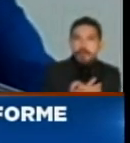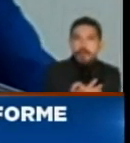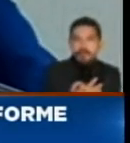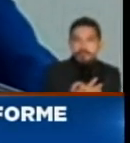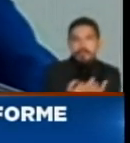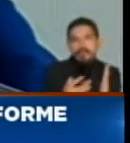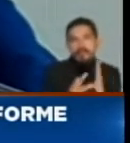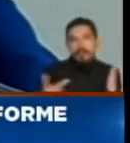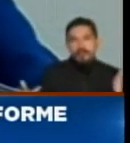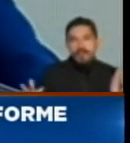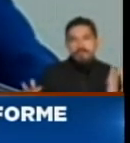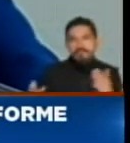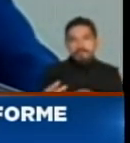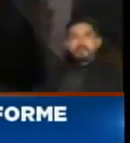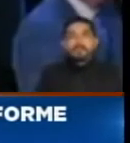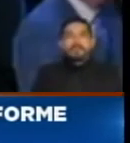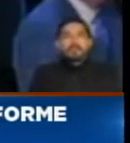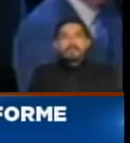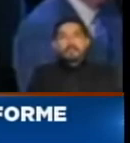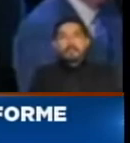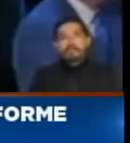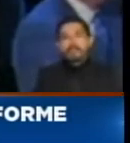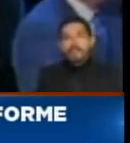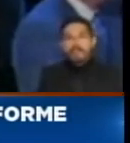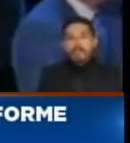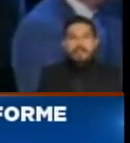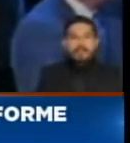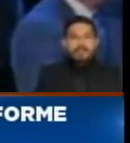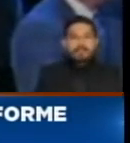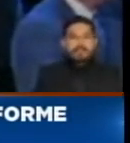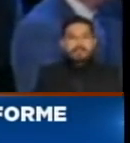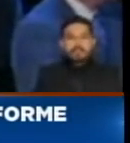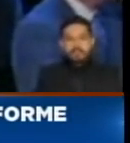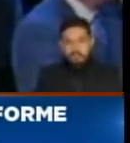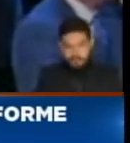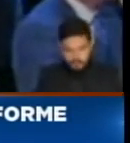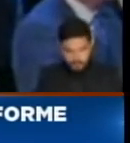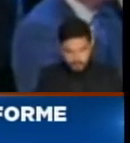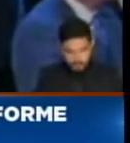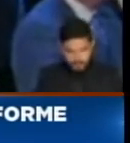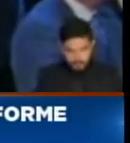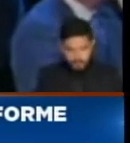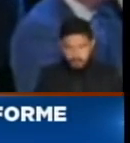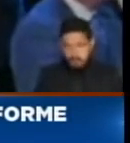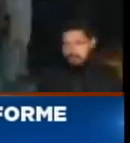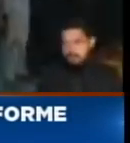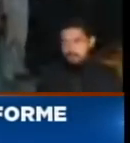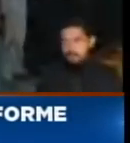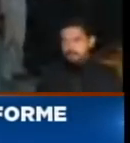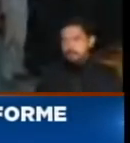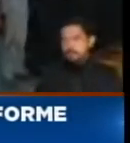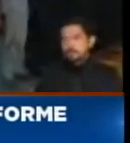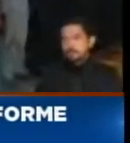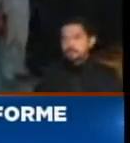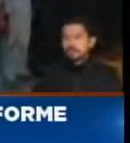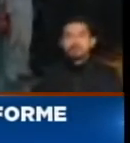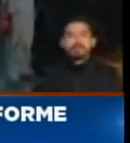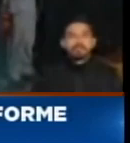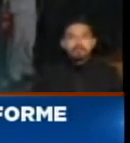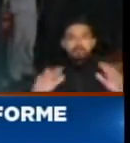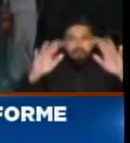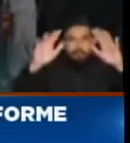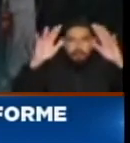de 15.000 millones de dólares para el sector social, la mayor cifra en la historia nacional. En materia de educación, se han